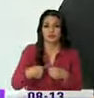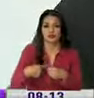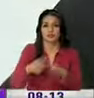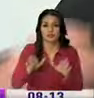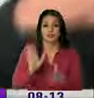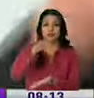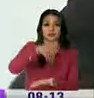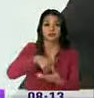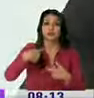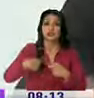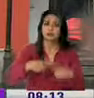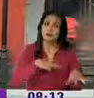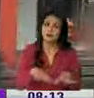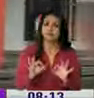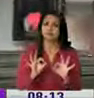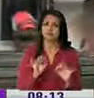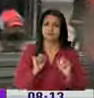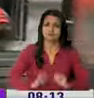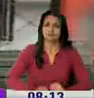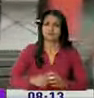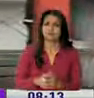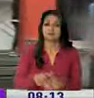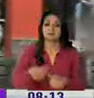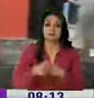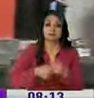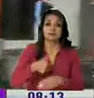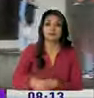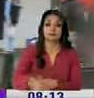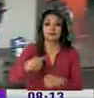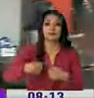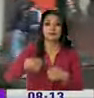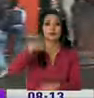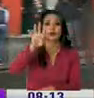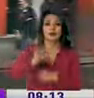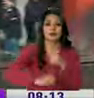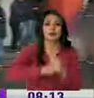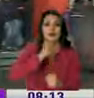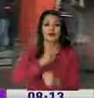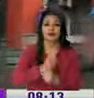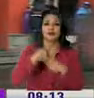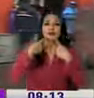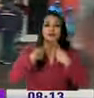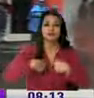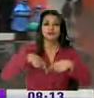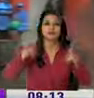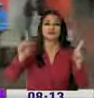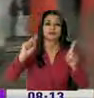histórico de Quito se dinamice. En este año Quito cumple 40 años de haber sido declarada como